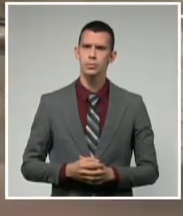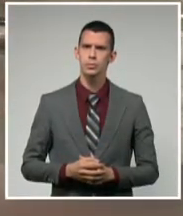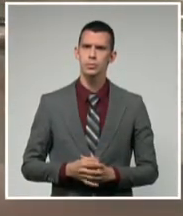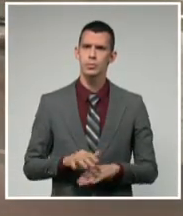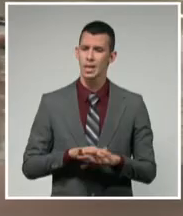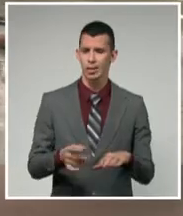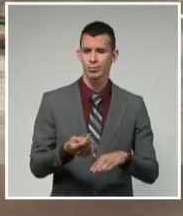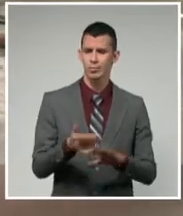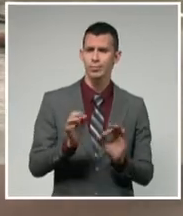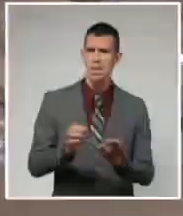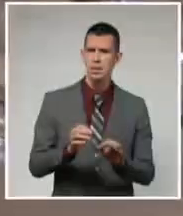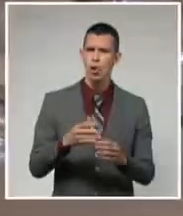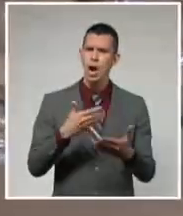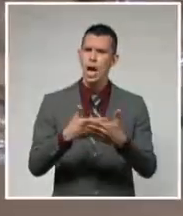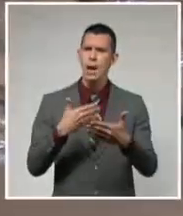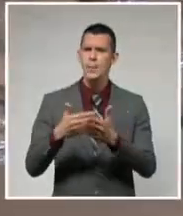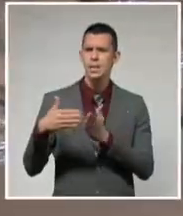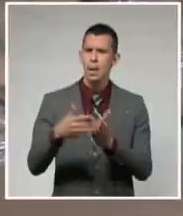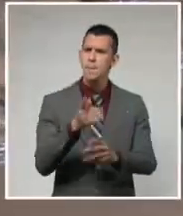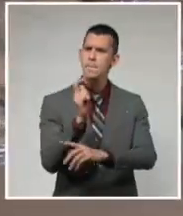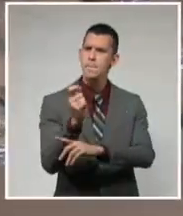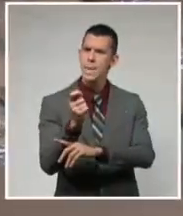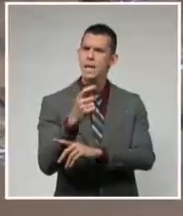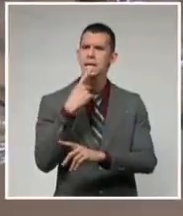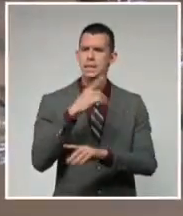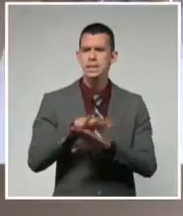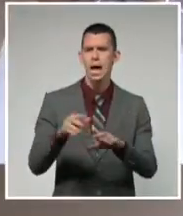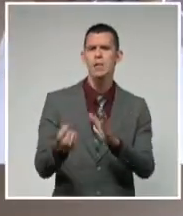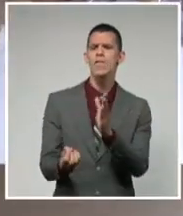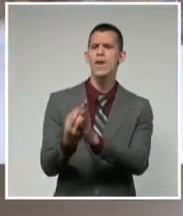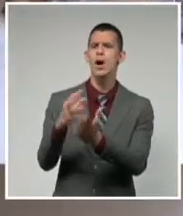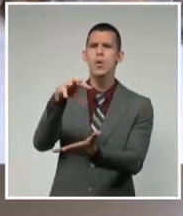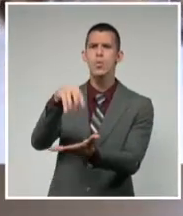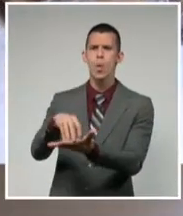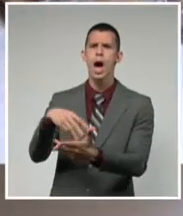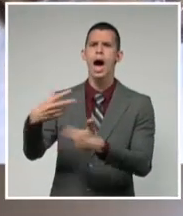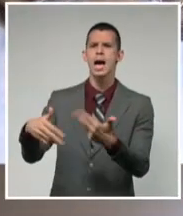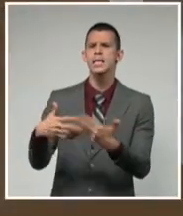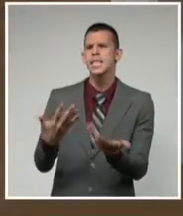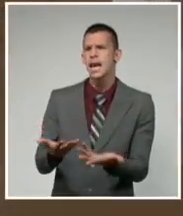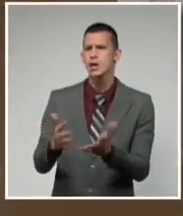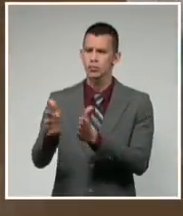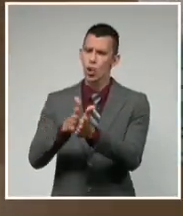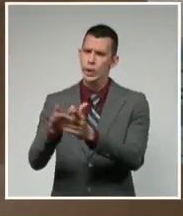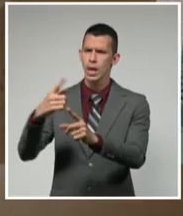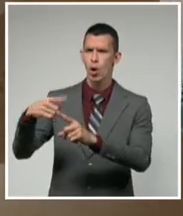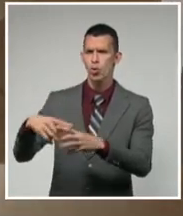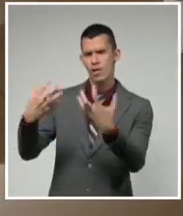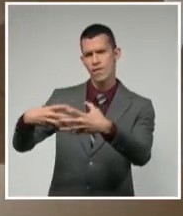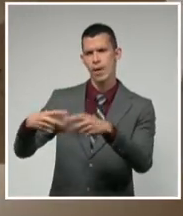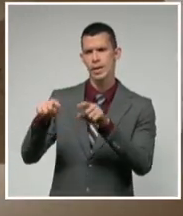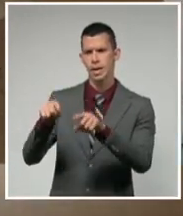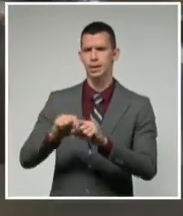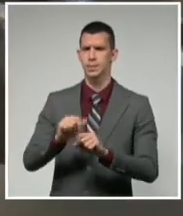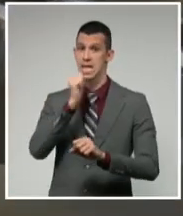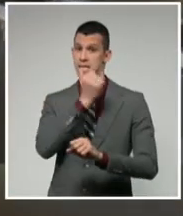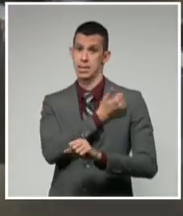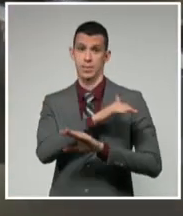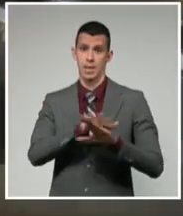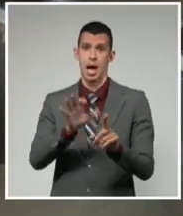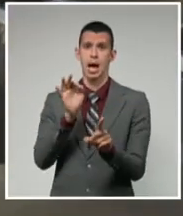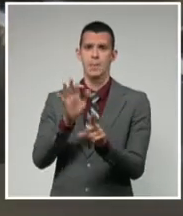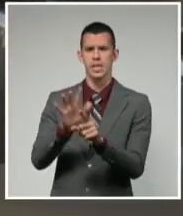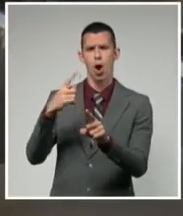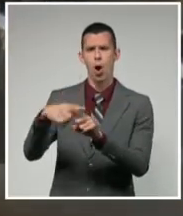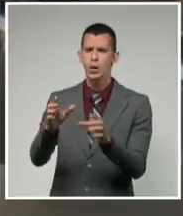inaugurará una fábrica para procesar 30 toneladas de embutidos y en el mes de diciembre iniciará sus producciones, una